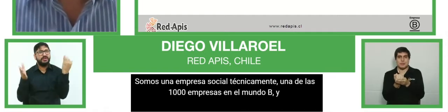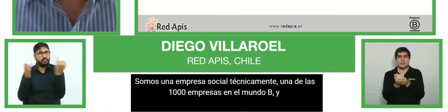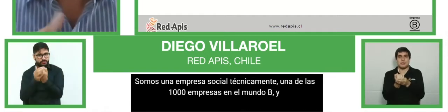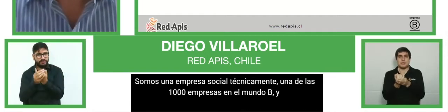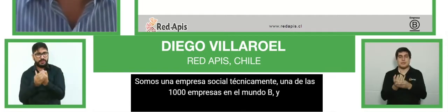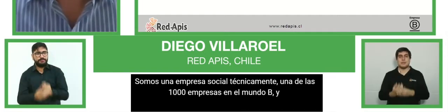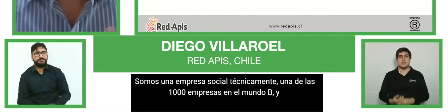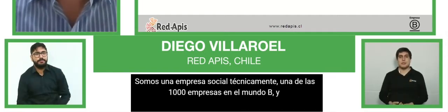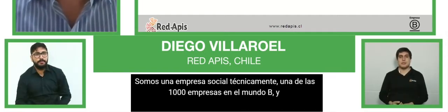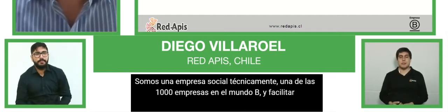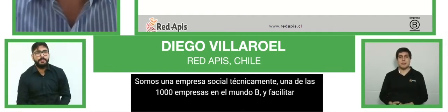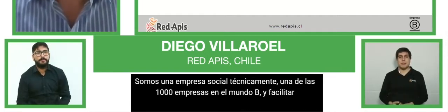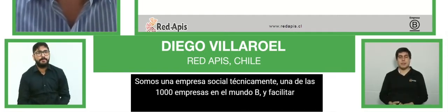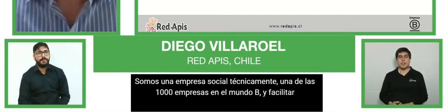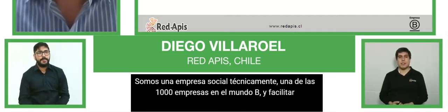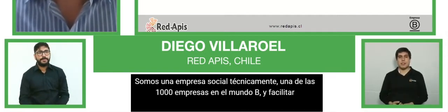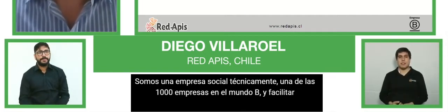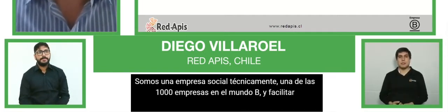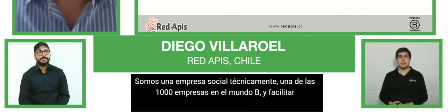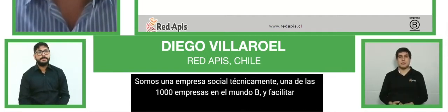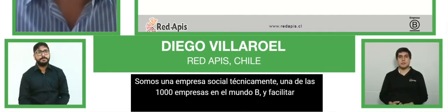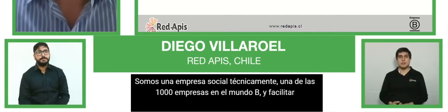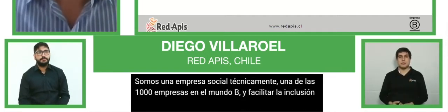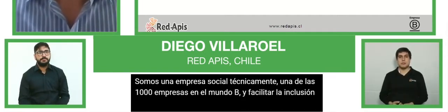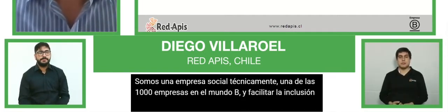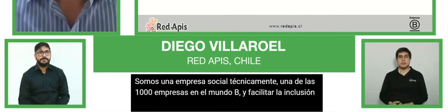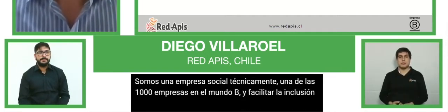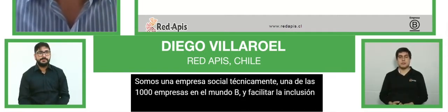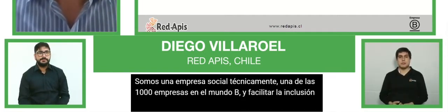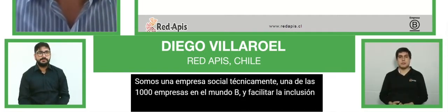básicamente en distintos contextos. Uno de esos es la educación,